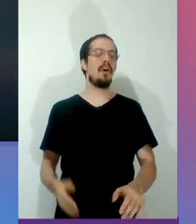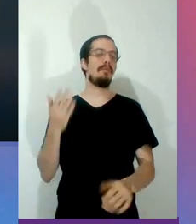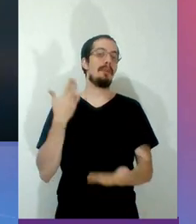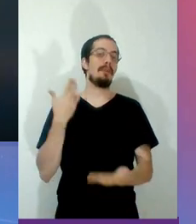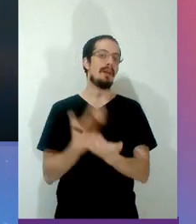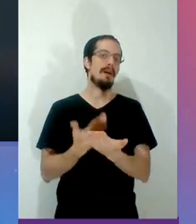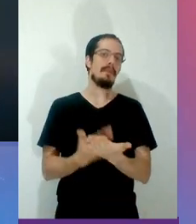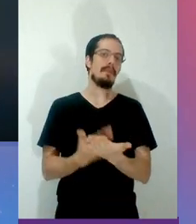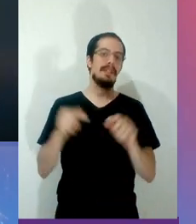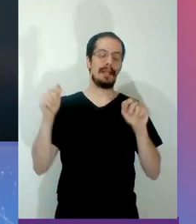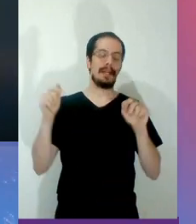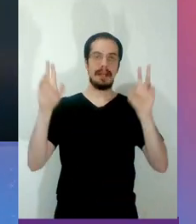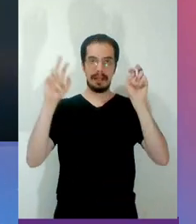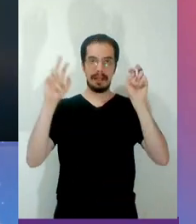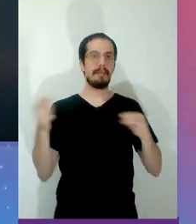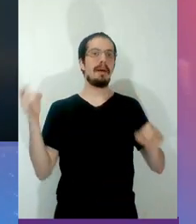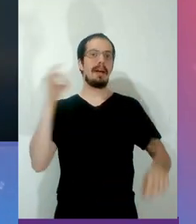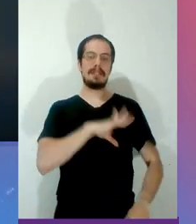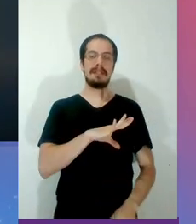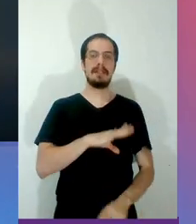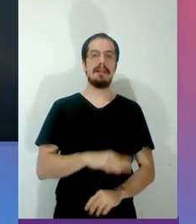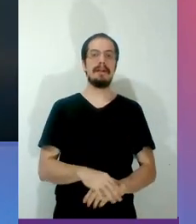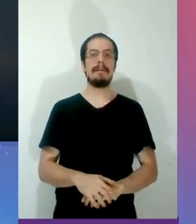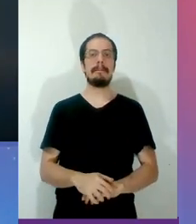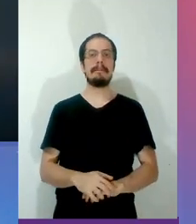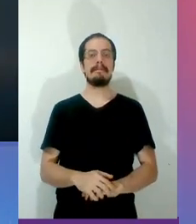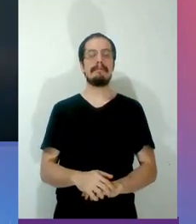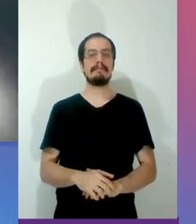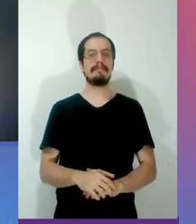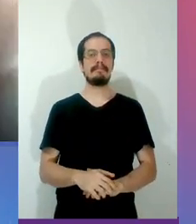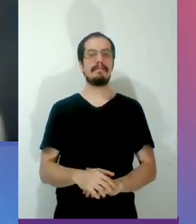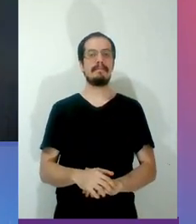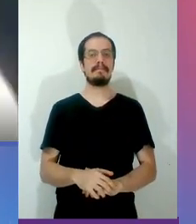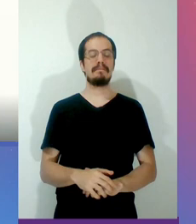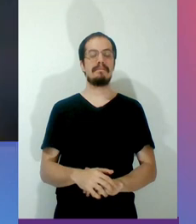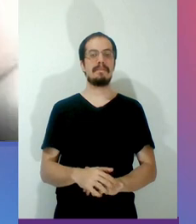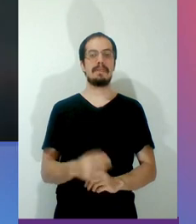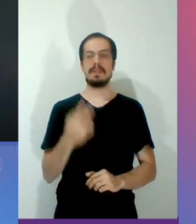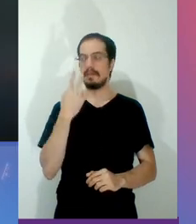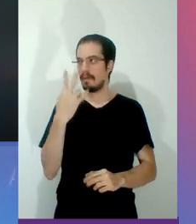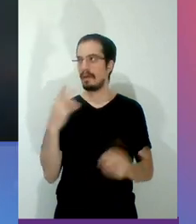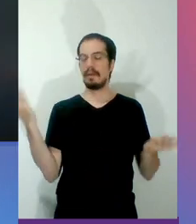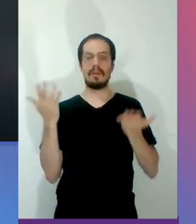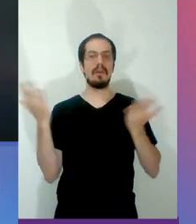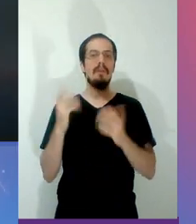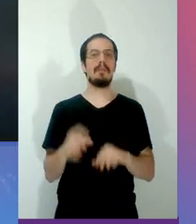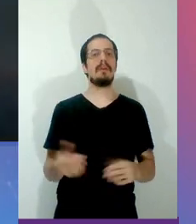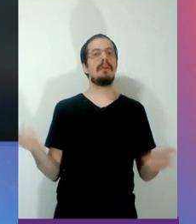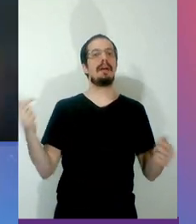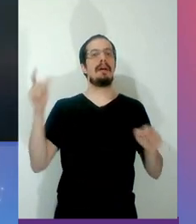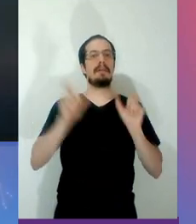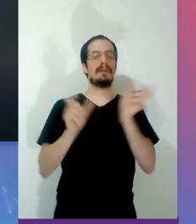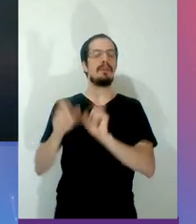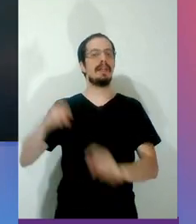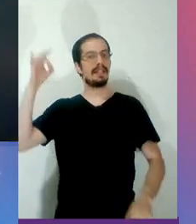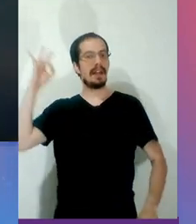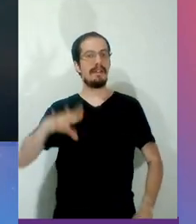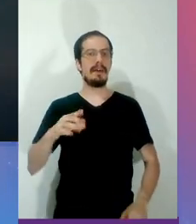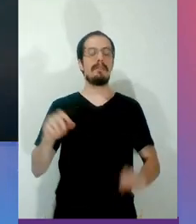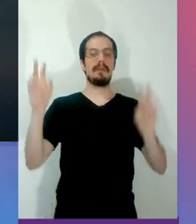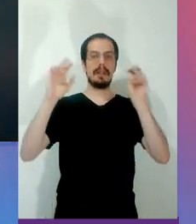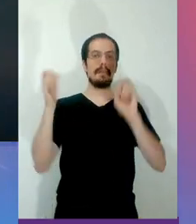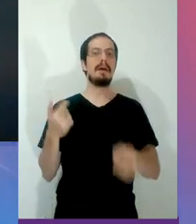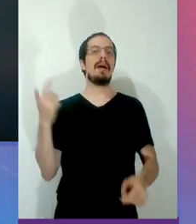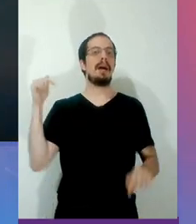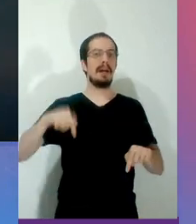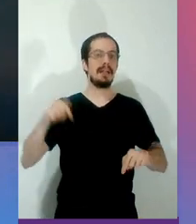plataformas. Yo creo que los que sabemos de algún tema en particular tenemos la obligación moral